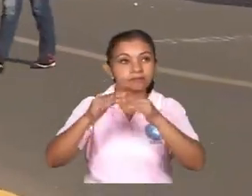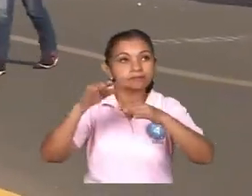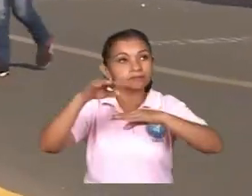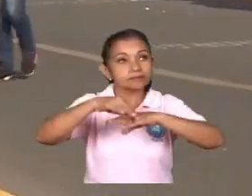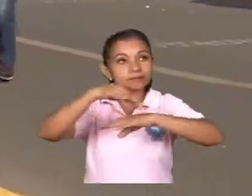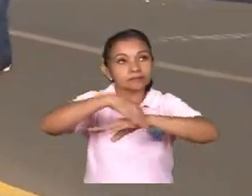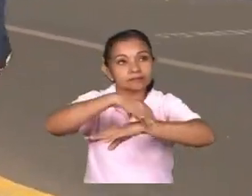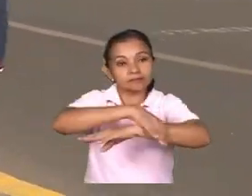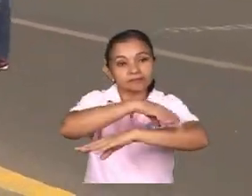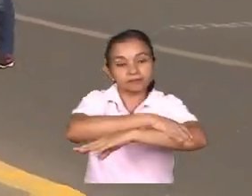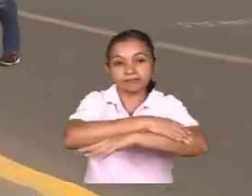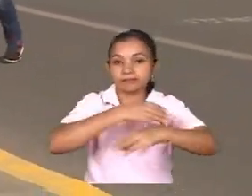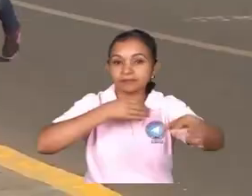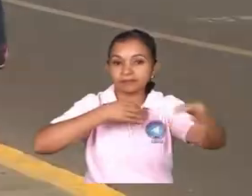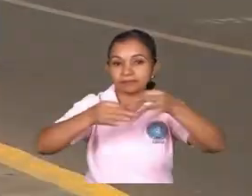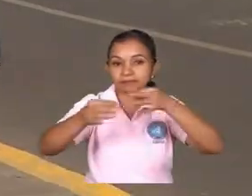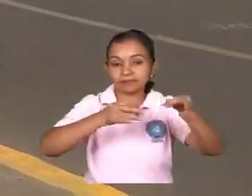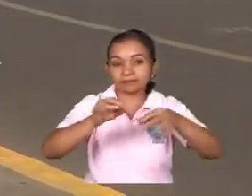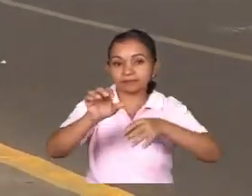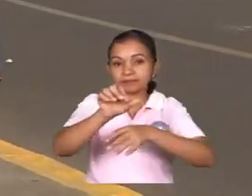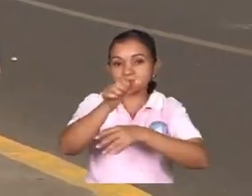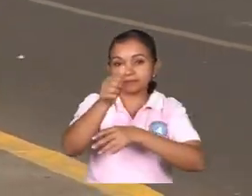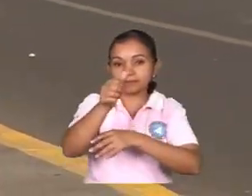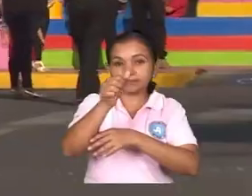Murillo, destacó que más de